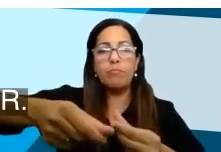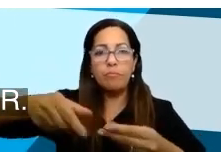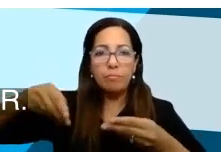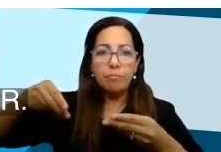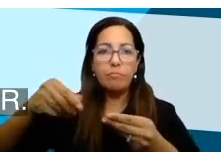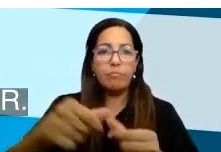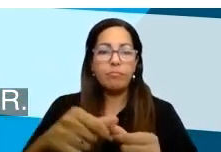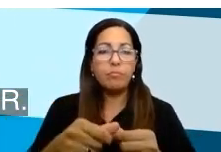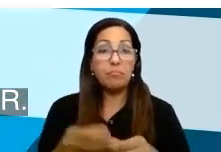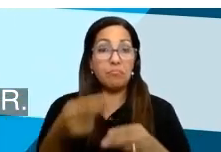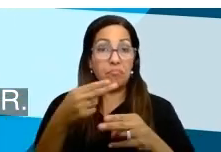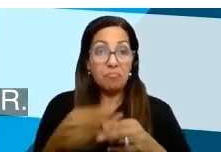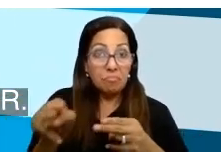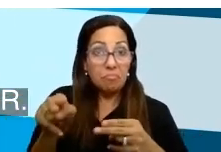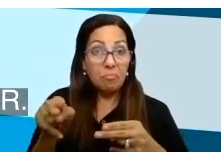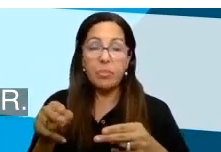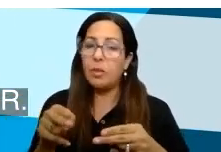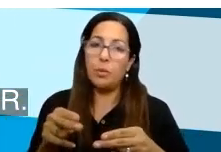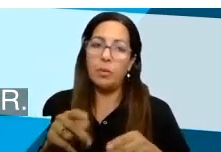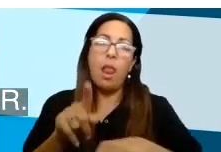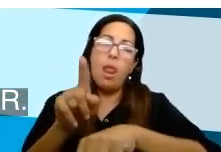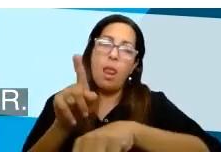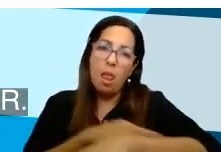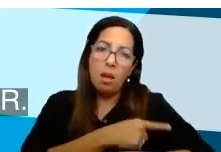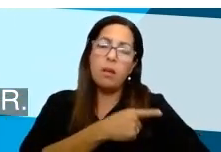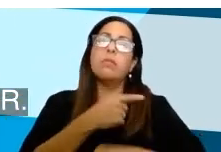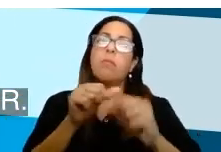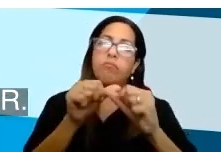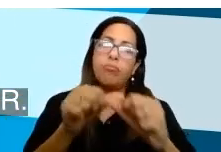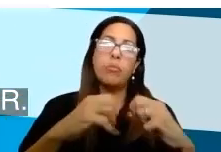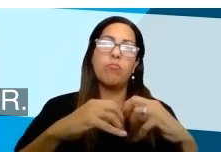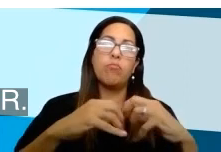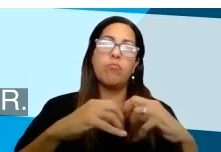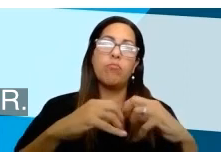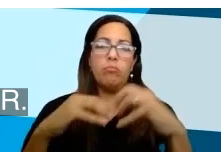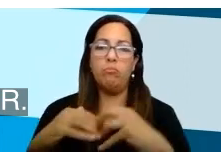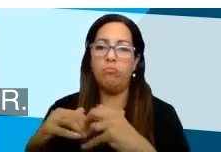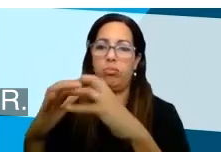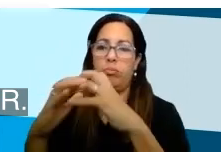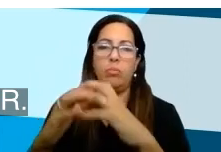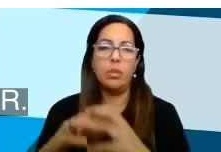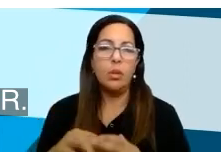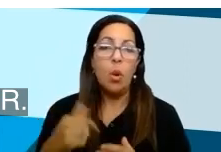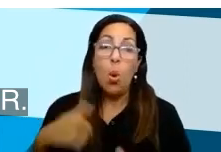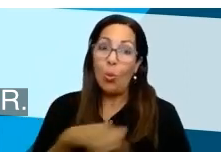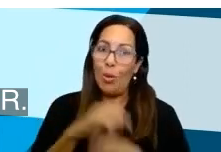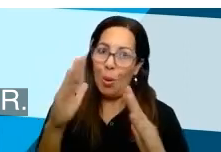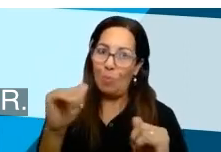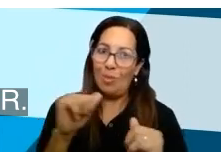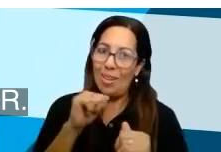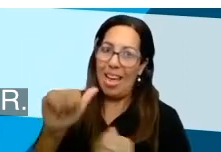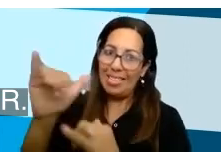plazo. Nosotros esperamos no obviamente no durar tanto tiempo como estuvo el estado de Luisiana en aquel momento,